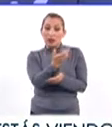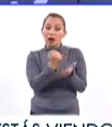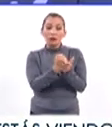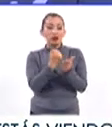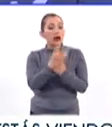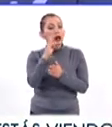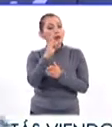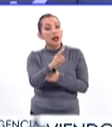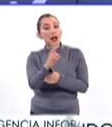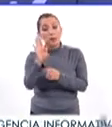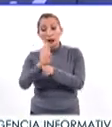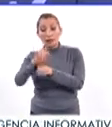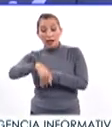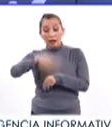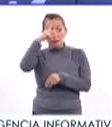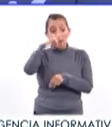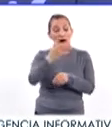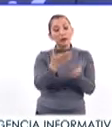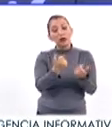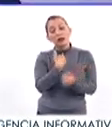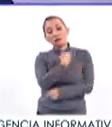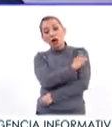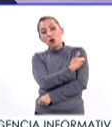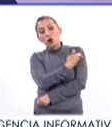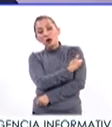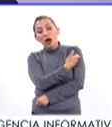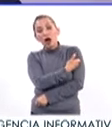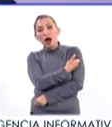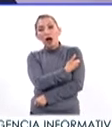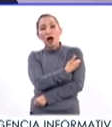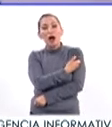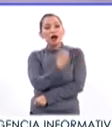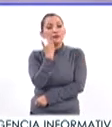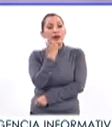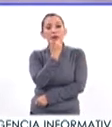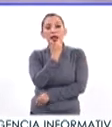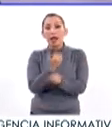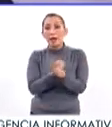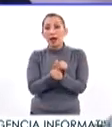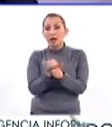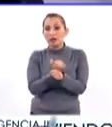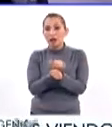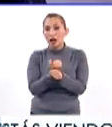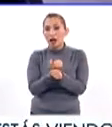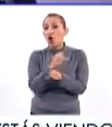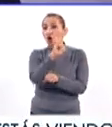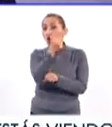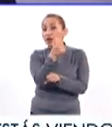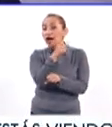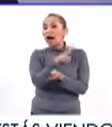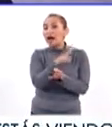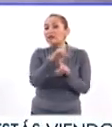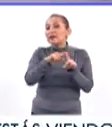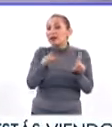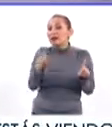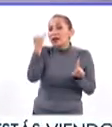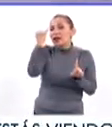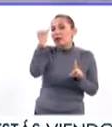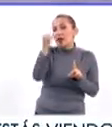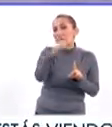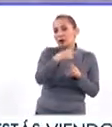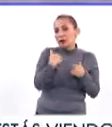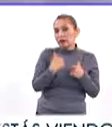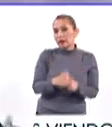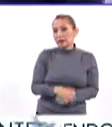piden en Brasil y en México y en todos lados te tienes que vacunar contra la fiebre amarilla, ¿no? Por ejemplo, entonces hay otra cultura ahí que tenemos que también